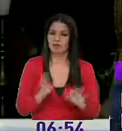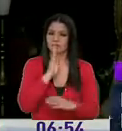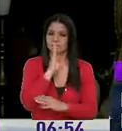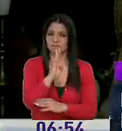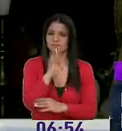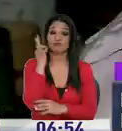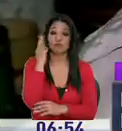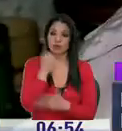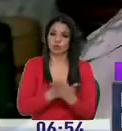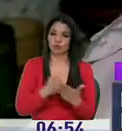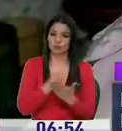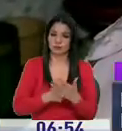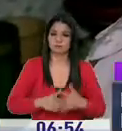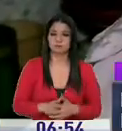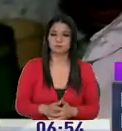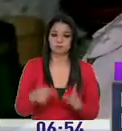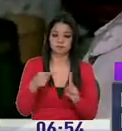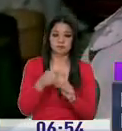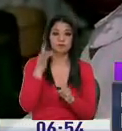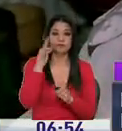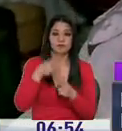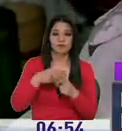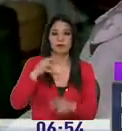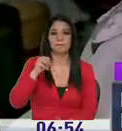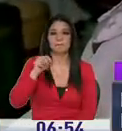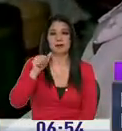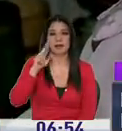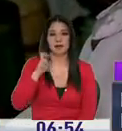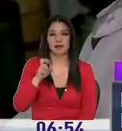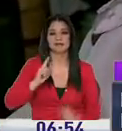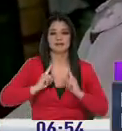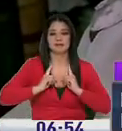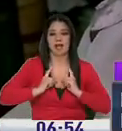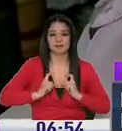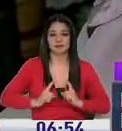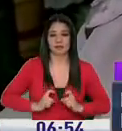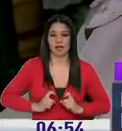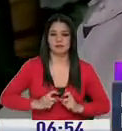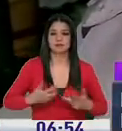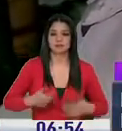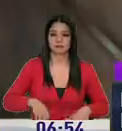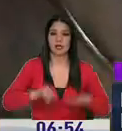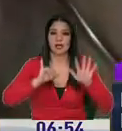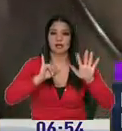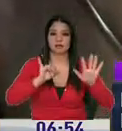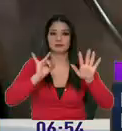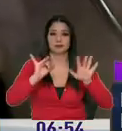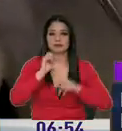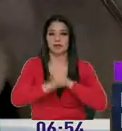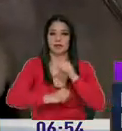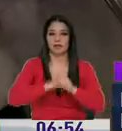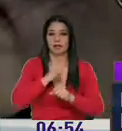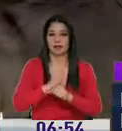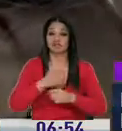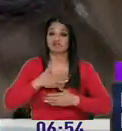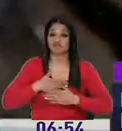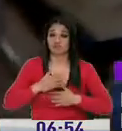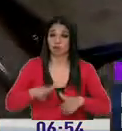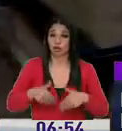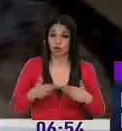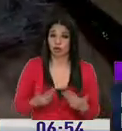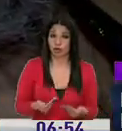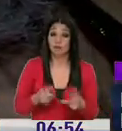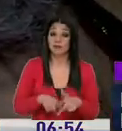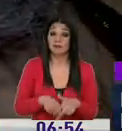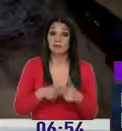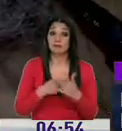de las mujeres así es maría arboleda víctima del cáncer a sus 67 años y se describe como tal pues inició su